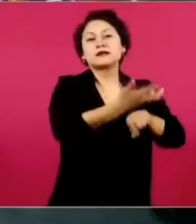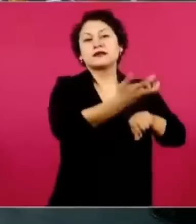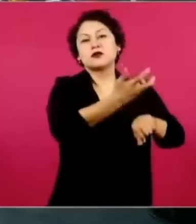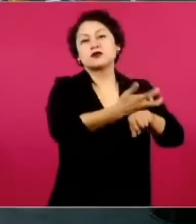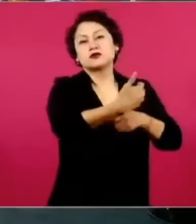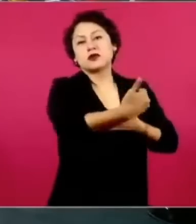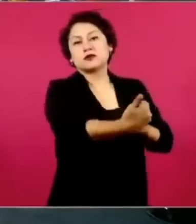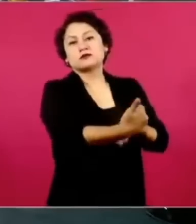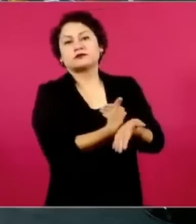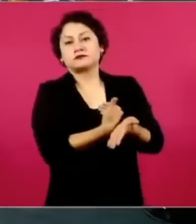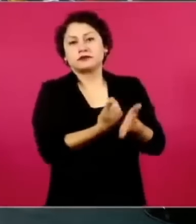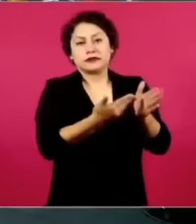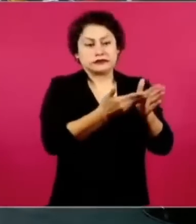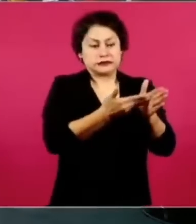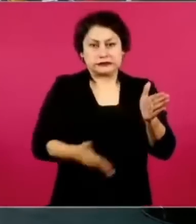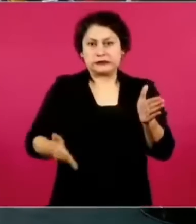de